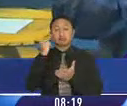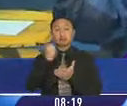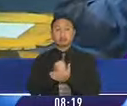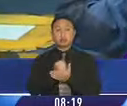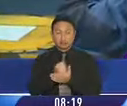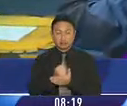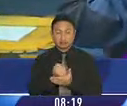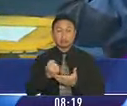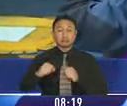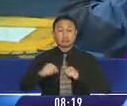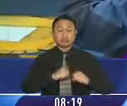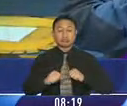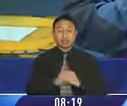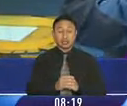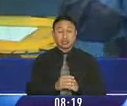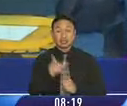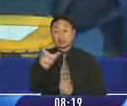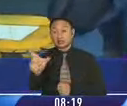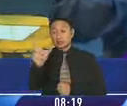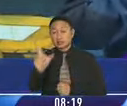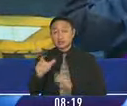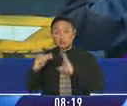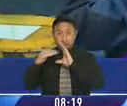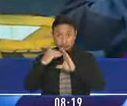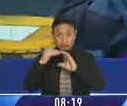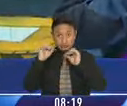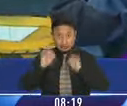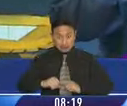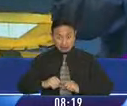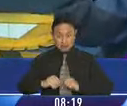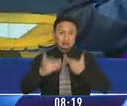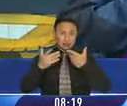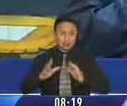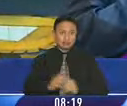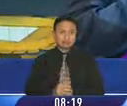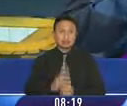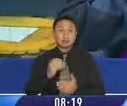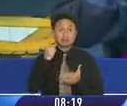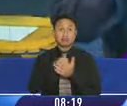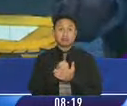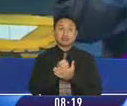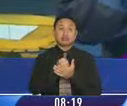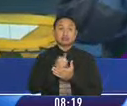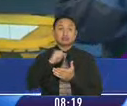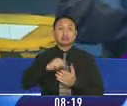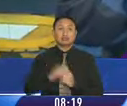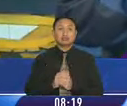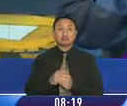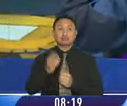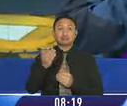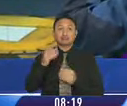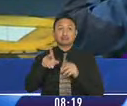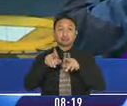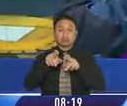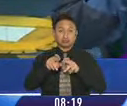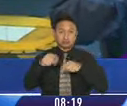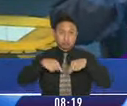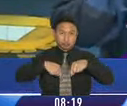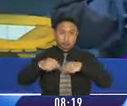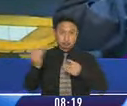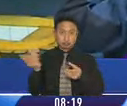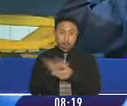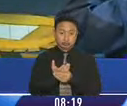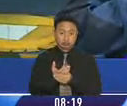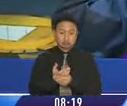El trámite concluye, como le comento, cuando le llega un correo electrónico. Si ya está matriculado, le va a llegar un adjunto del permiso de circulación. Si